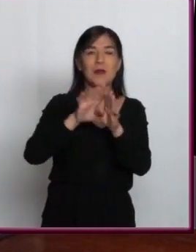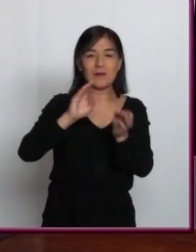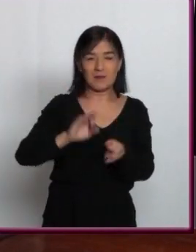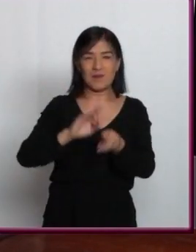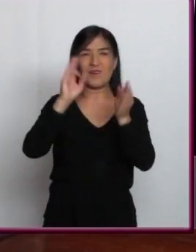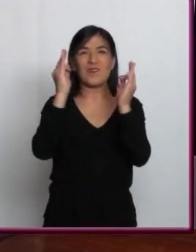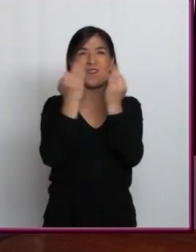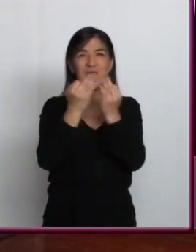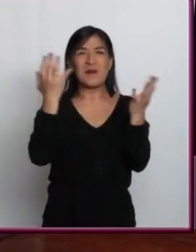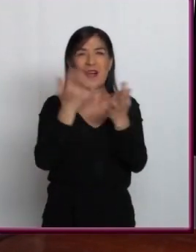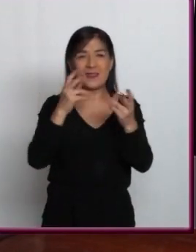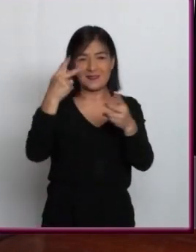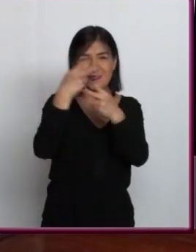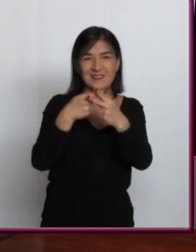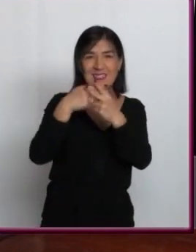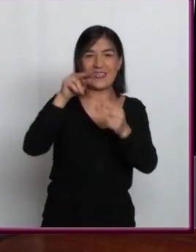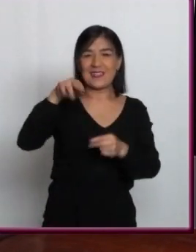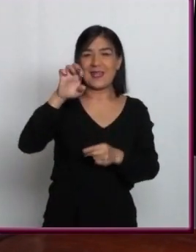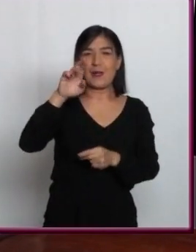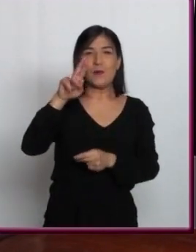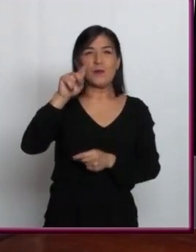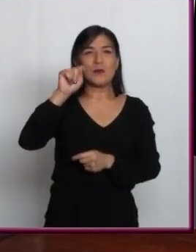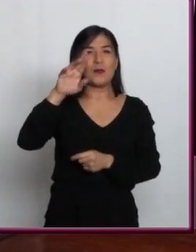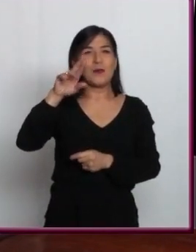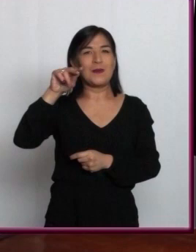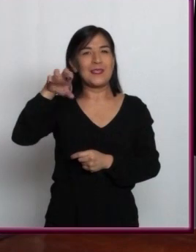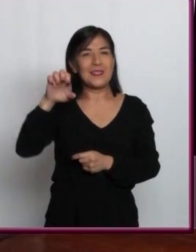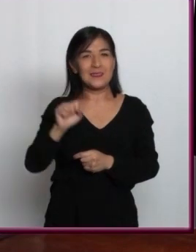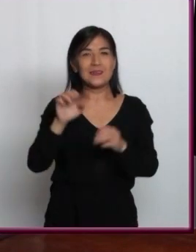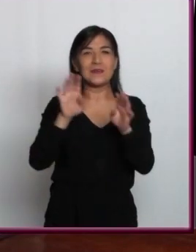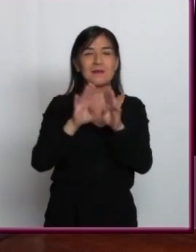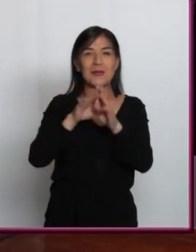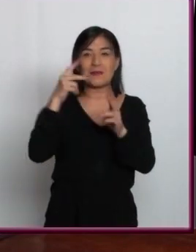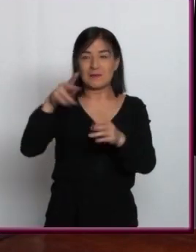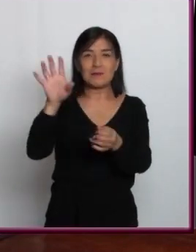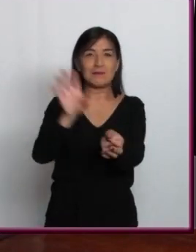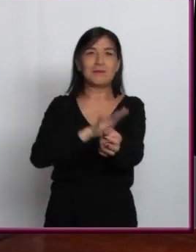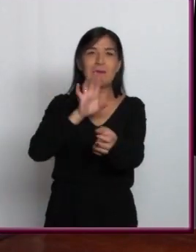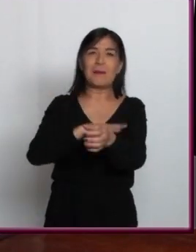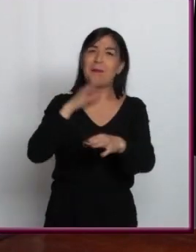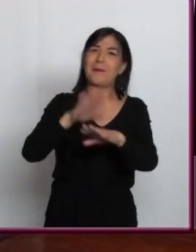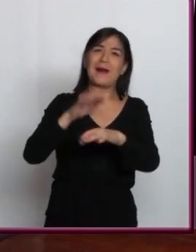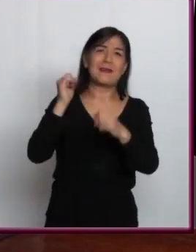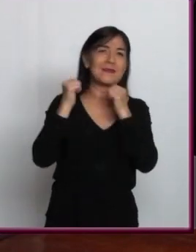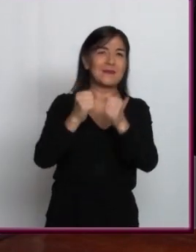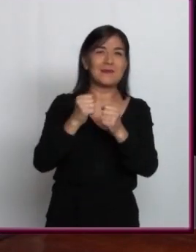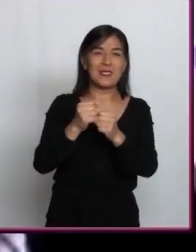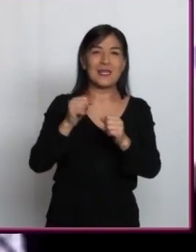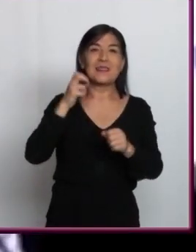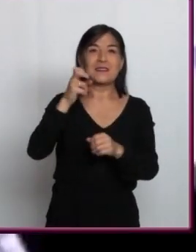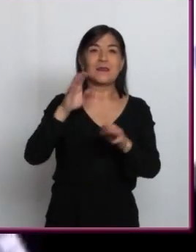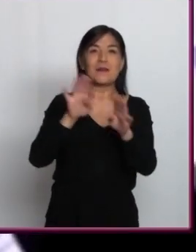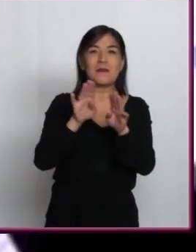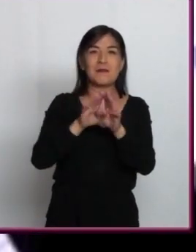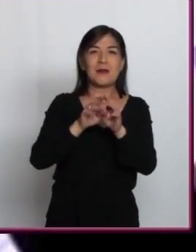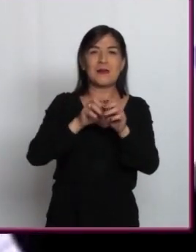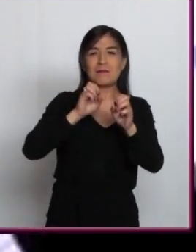de neutrones, y esta estrella de neutrones da una energía tremenda al resto de la estrella y la vuela en